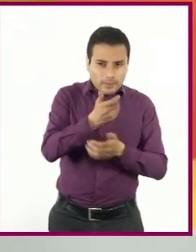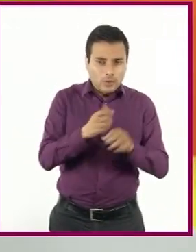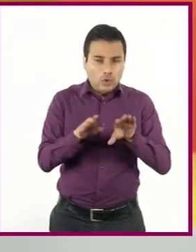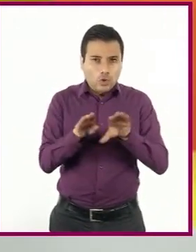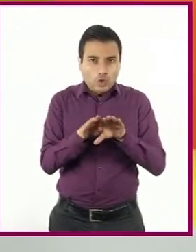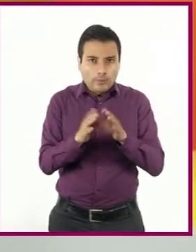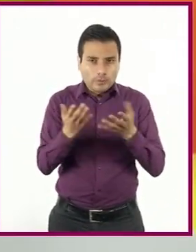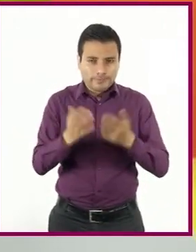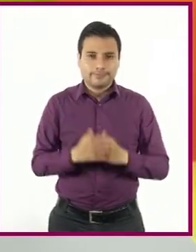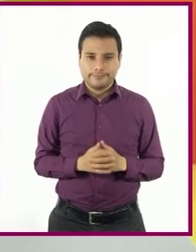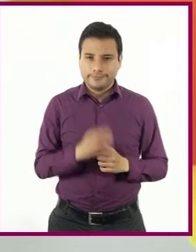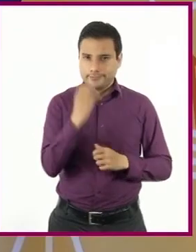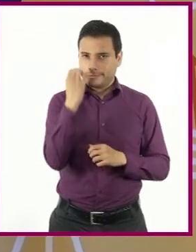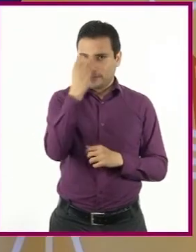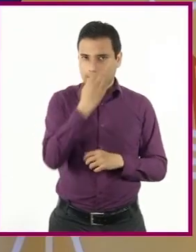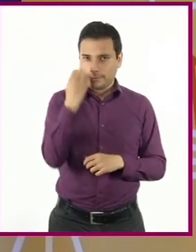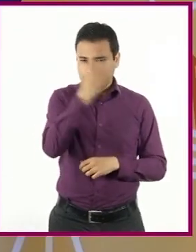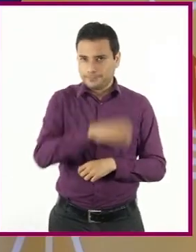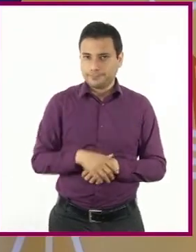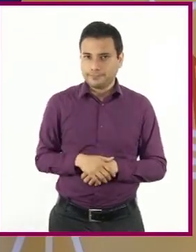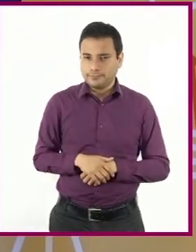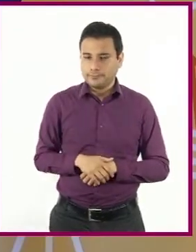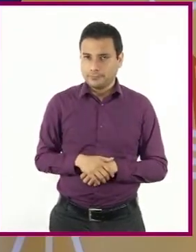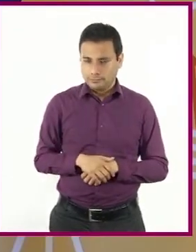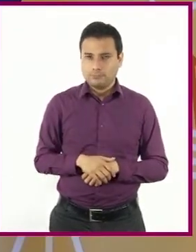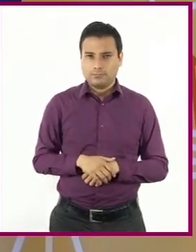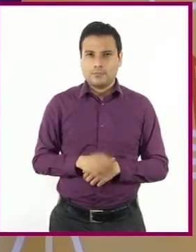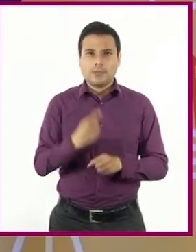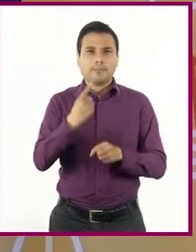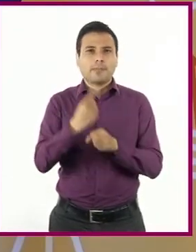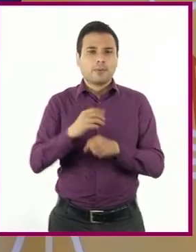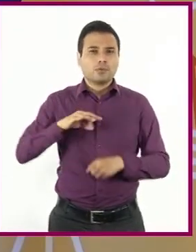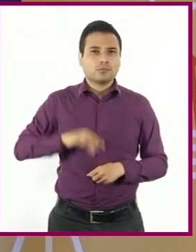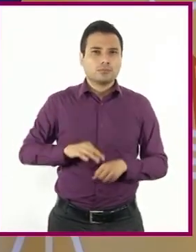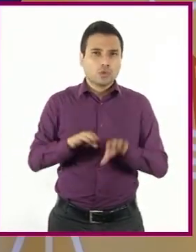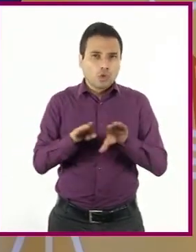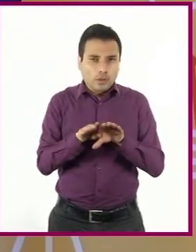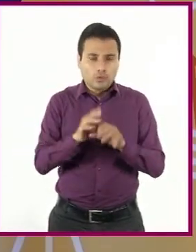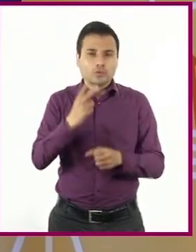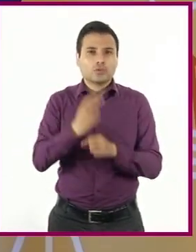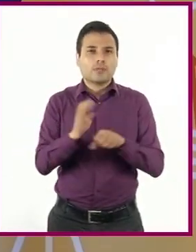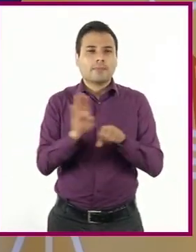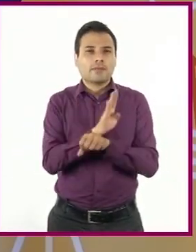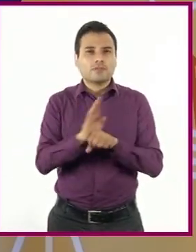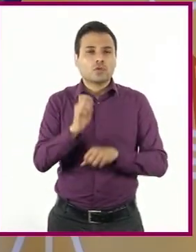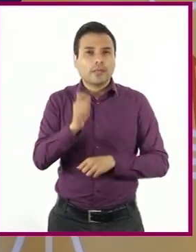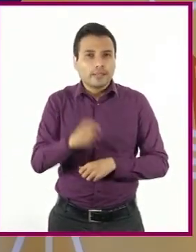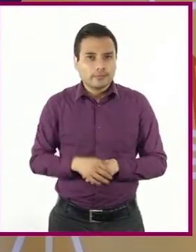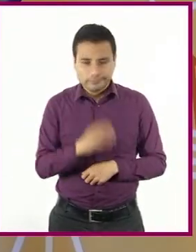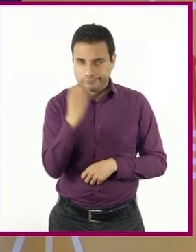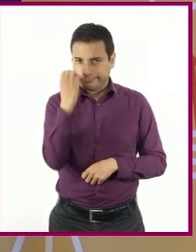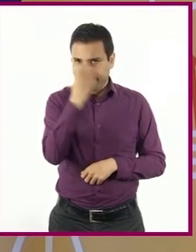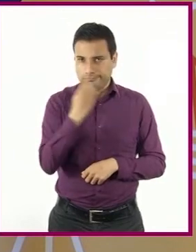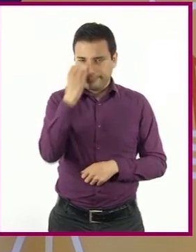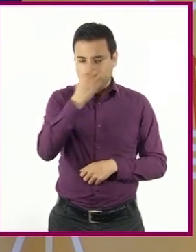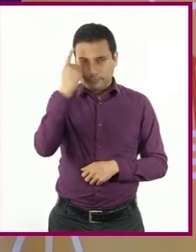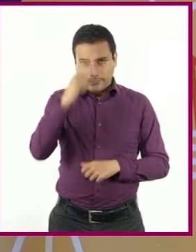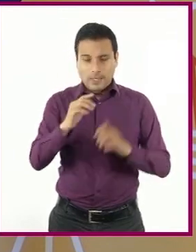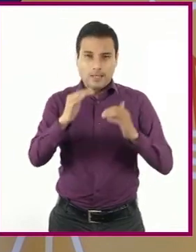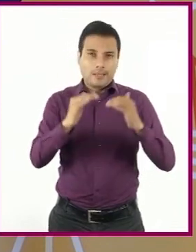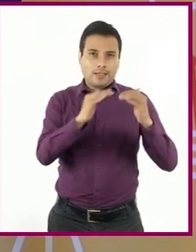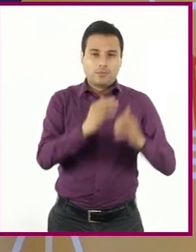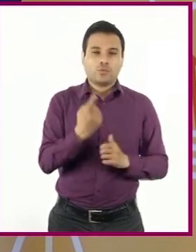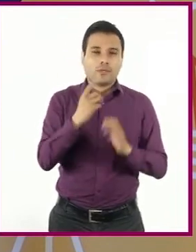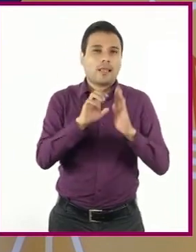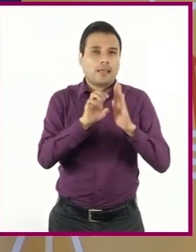la utilidad y en las segundas los beneficios, alcanzando diferentes situaciones de equilibrio. El